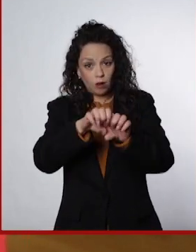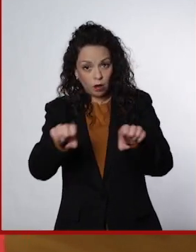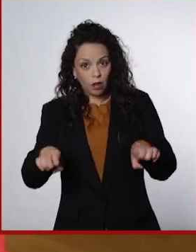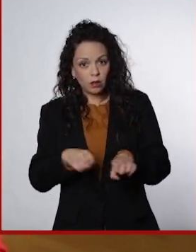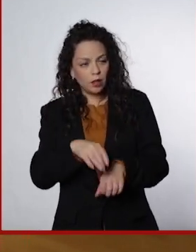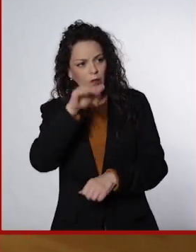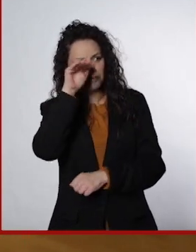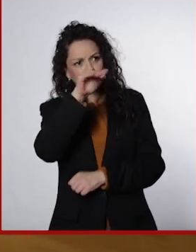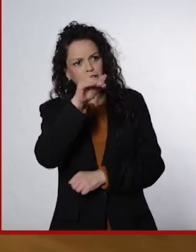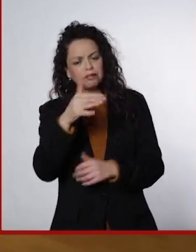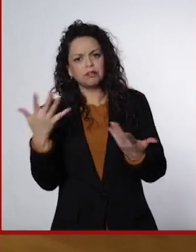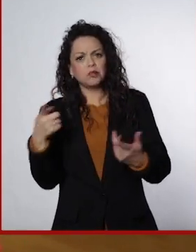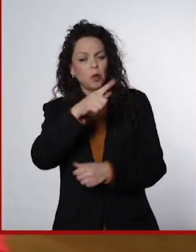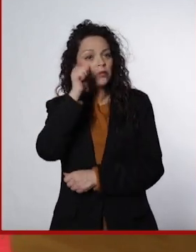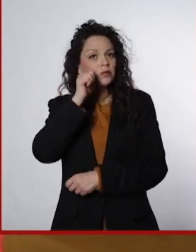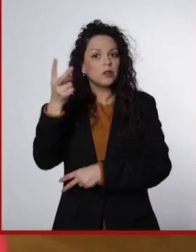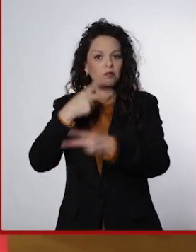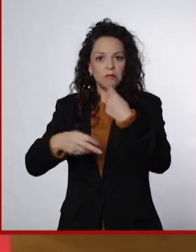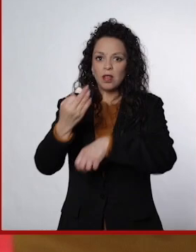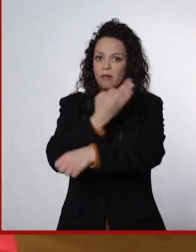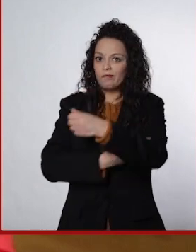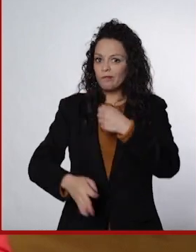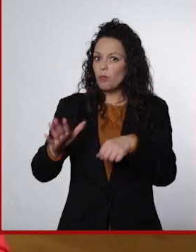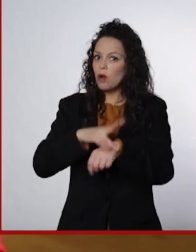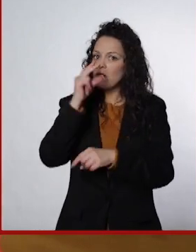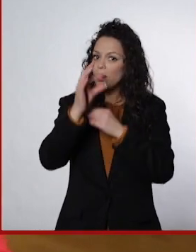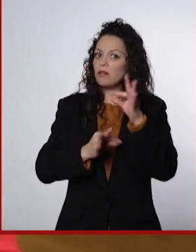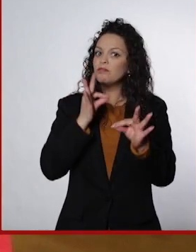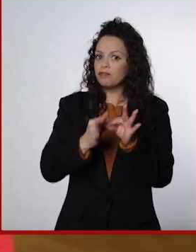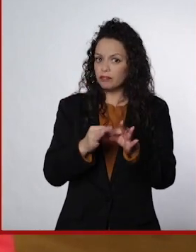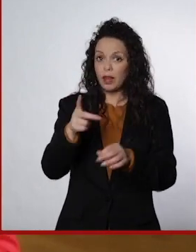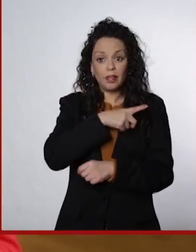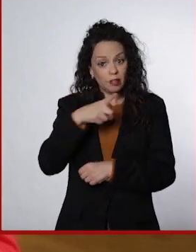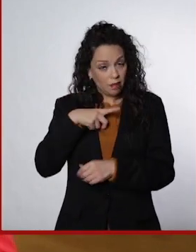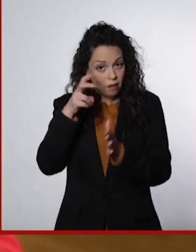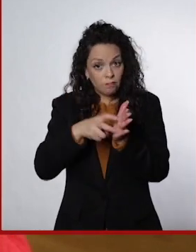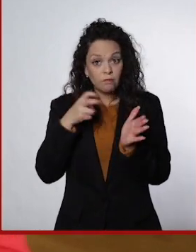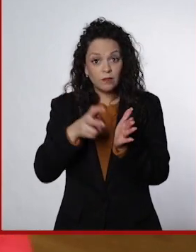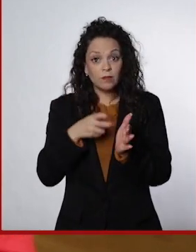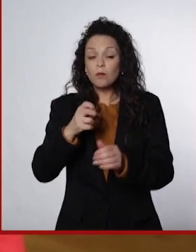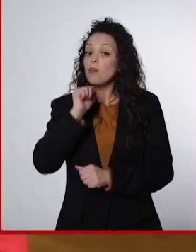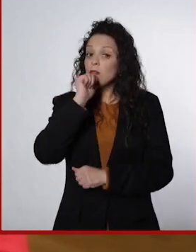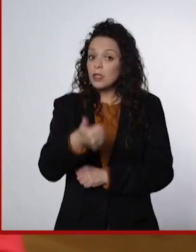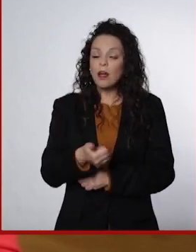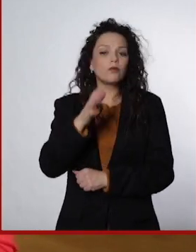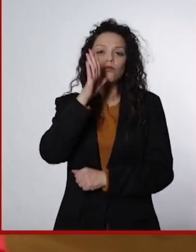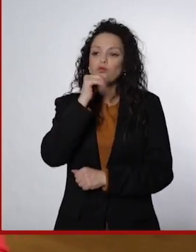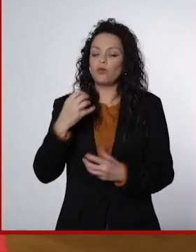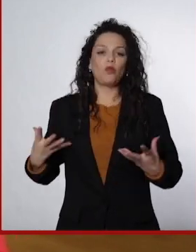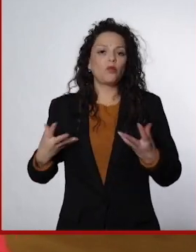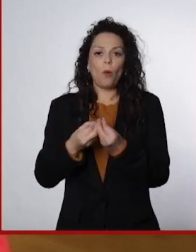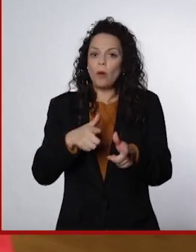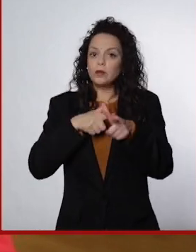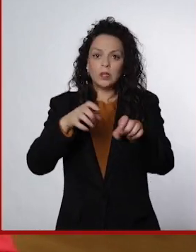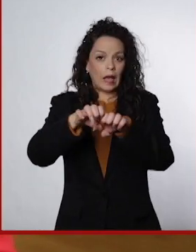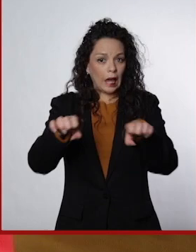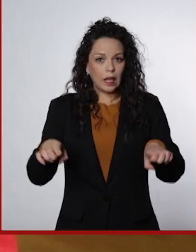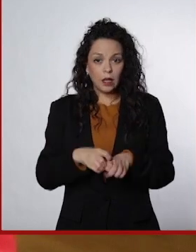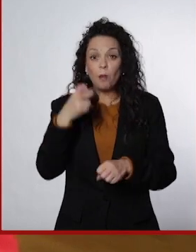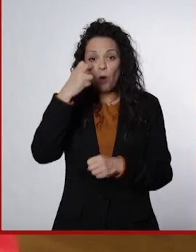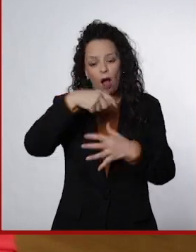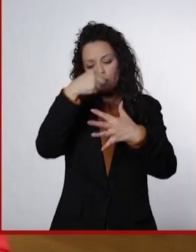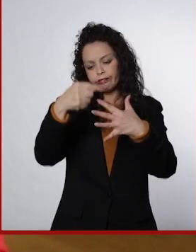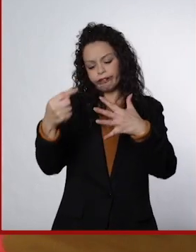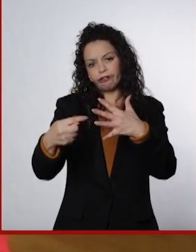persona y le dice: siempre llegas tarde, eres un impuntual, si no lo corriges no podrás formar parte del equipo, y este tipo de cosas. En